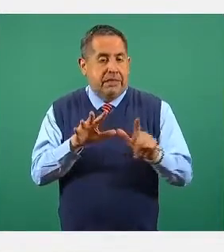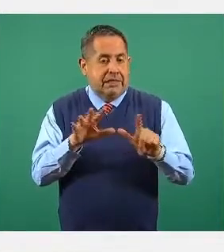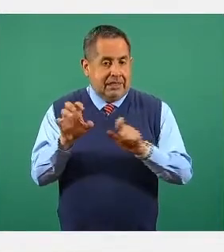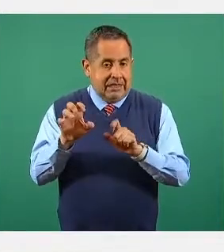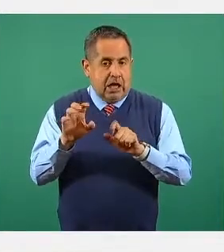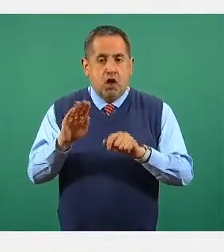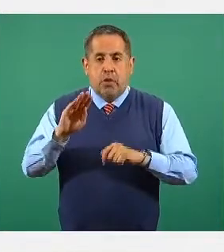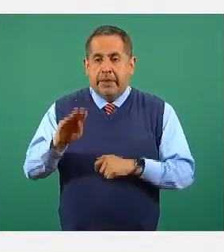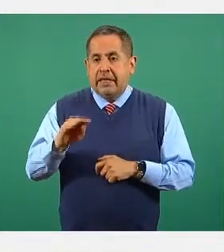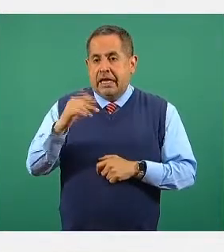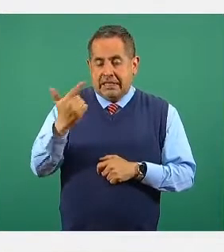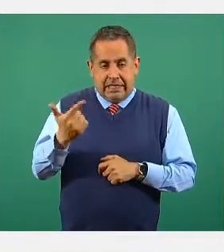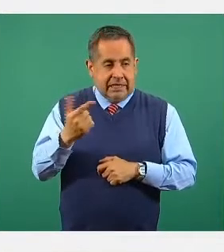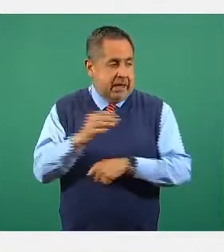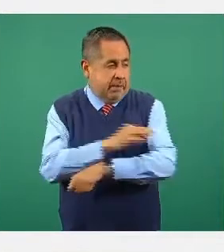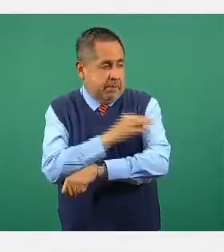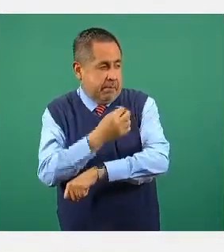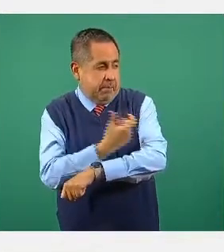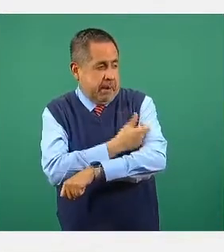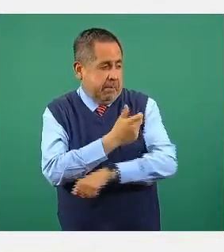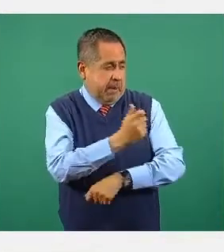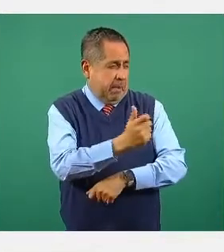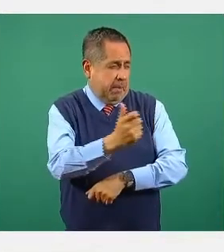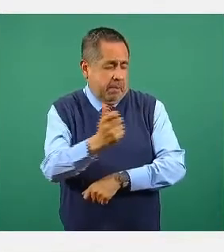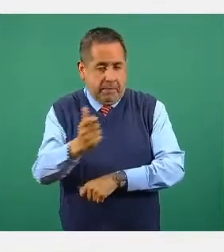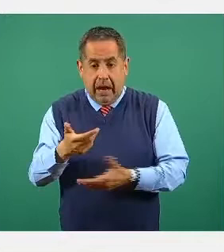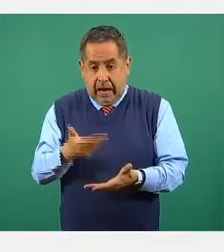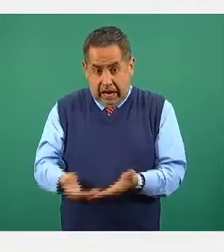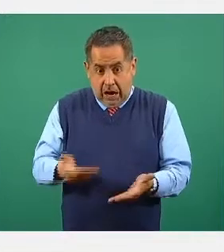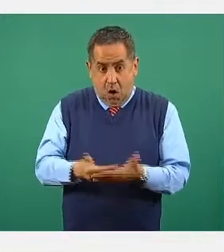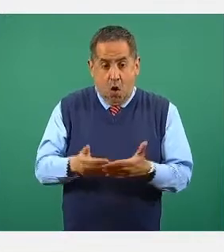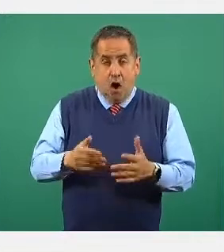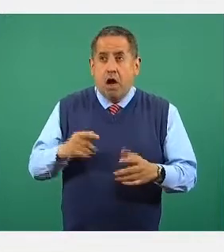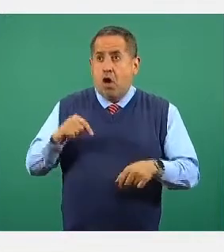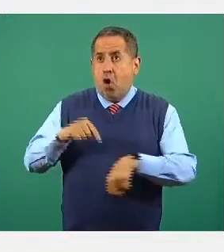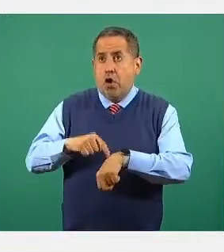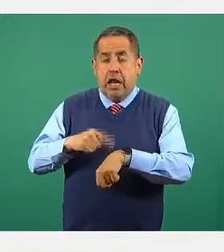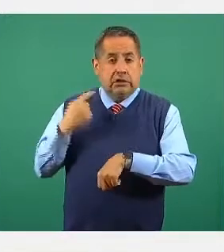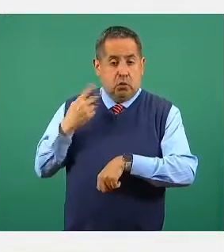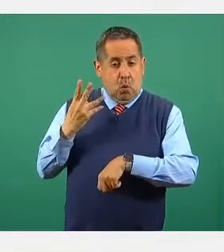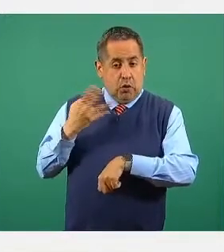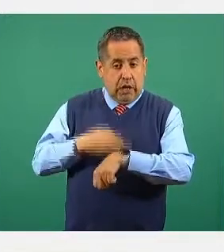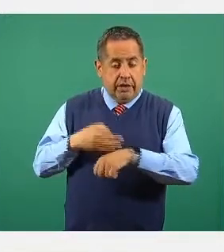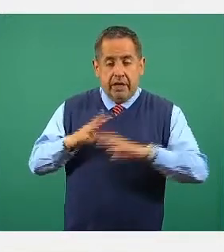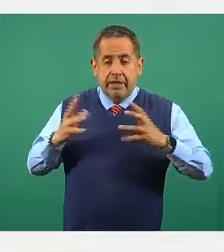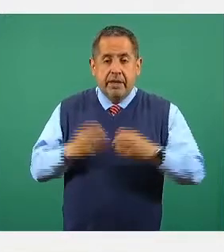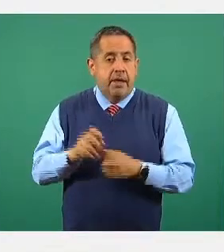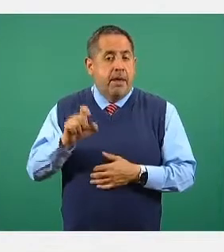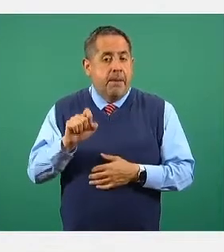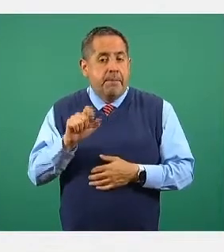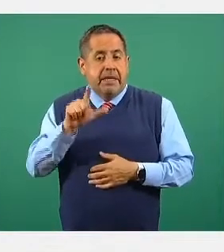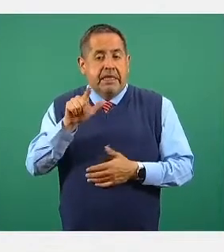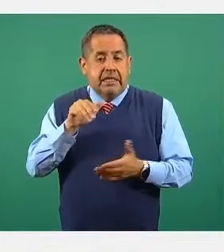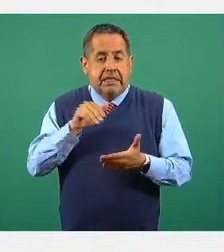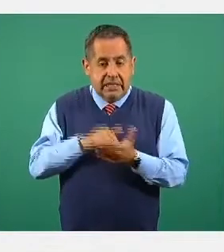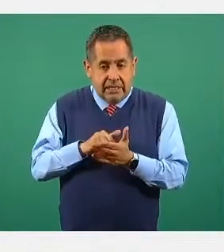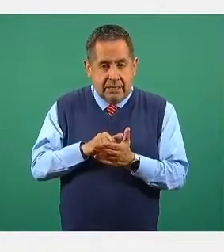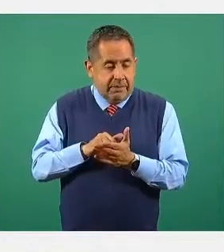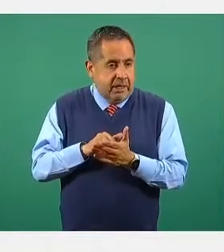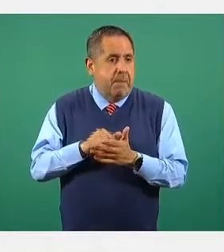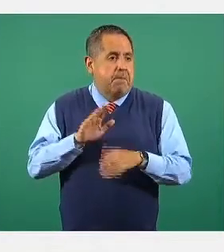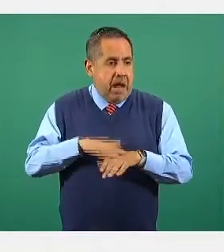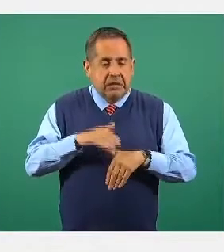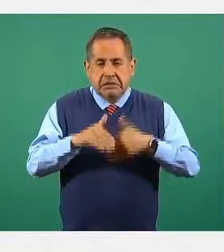64.797 dosis de vacuna, y para el día de hoy, corte de las 4 de la tarde, 27.000 o se llevaba un avance de